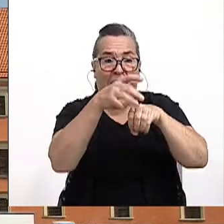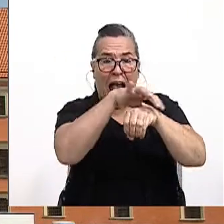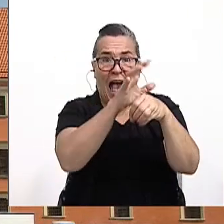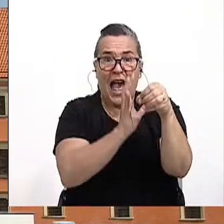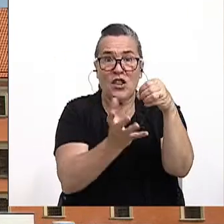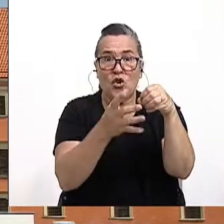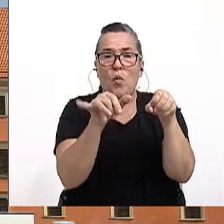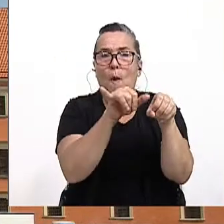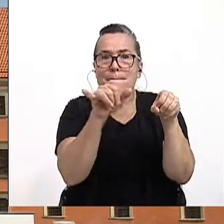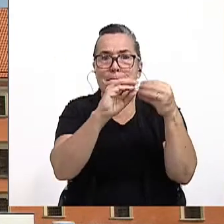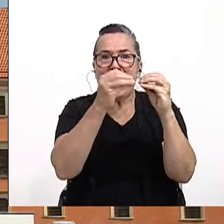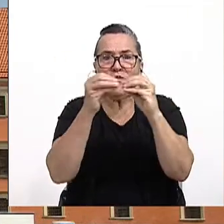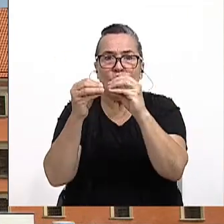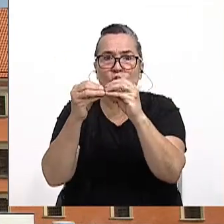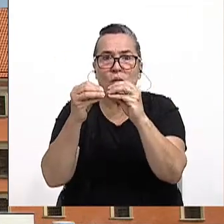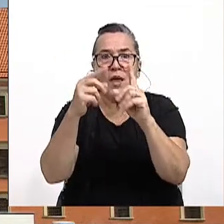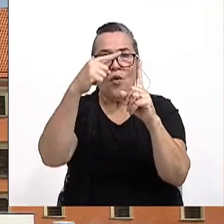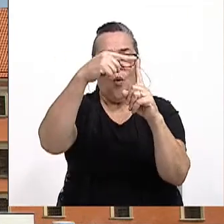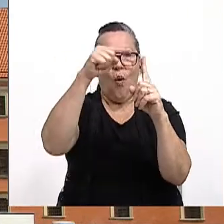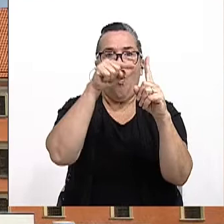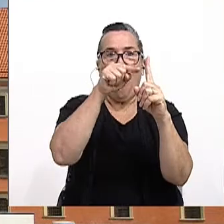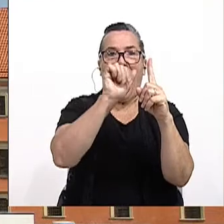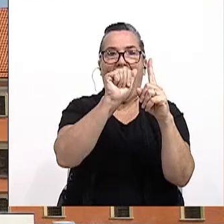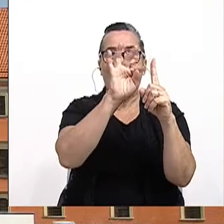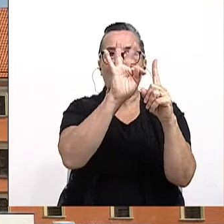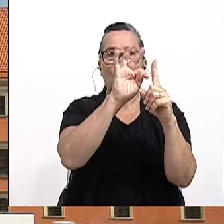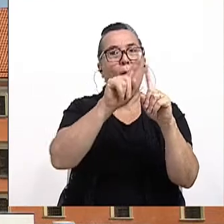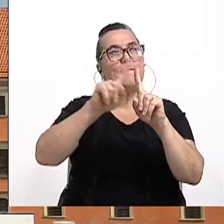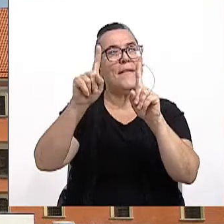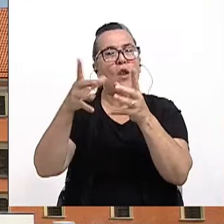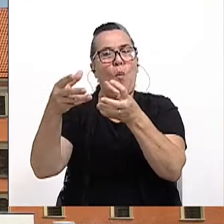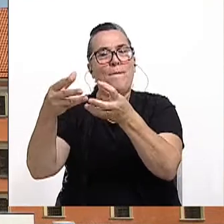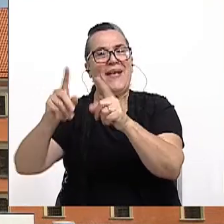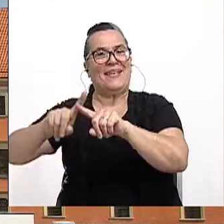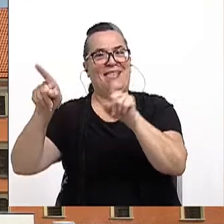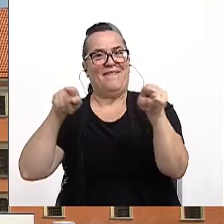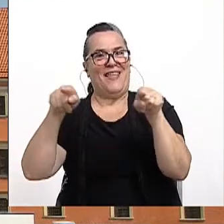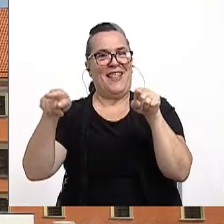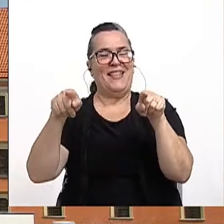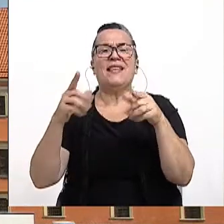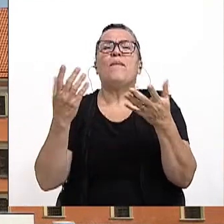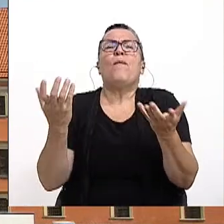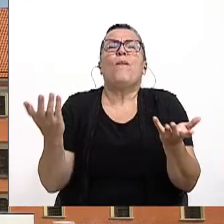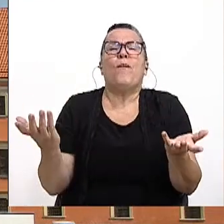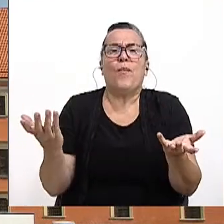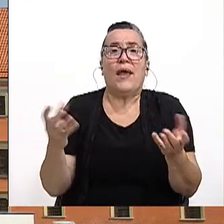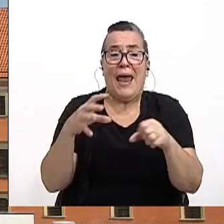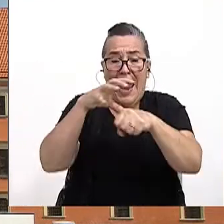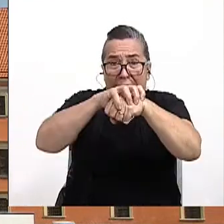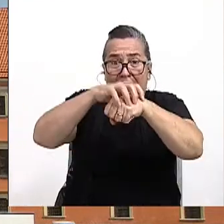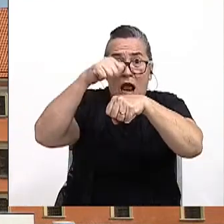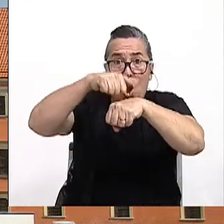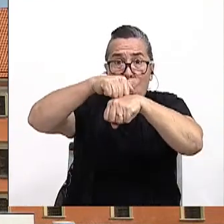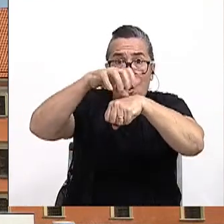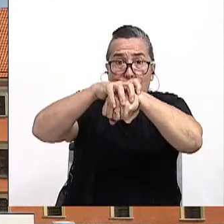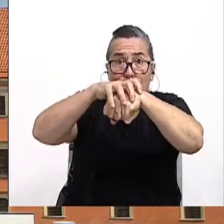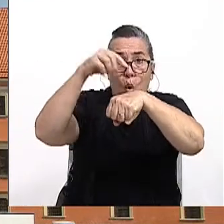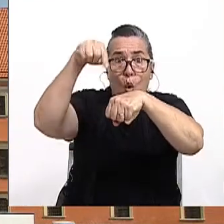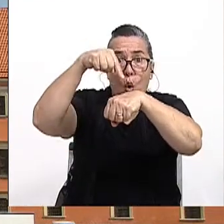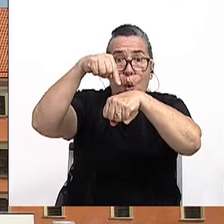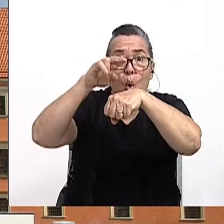tienen el mismo número atómico, pero diferente número másico. Y eso se debe a que en el núcleo hay una diferencia